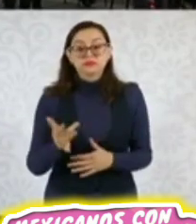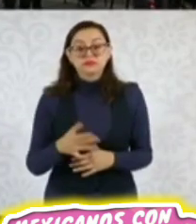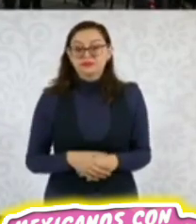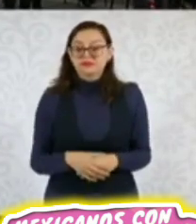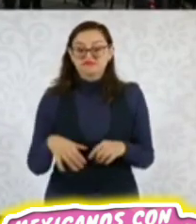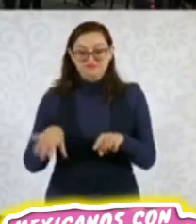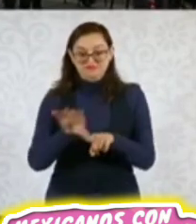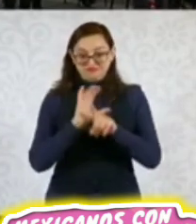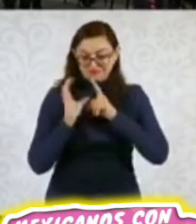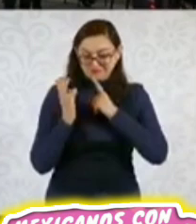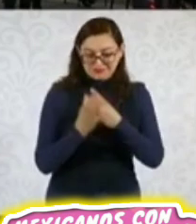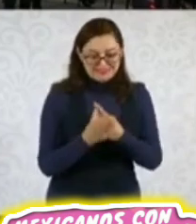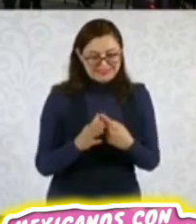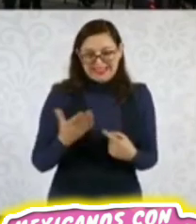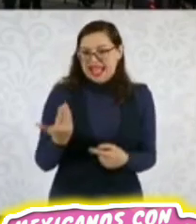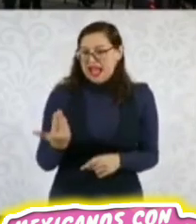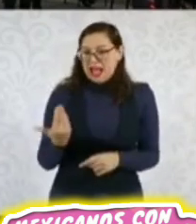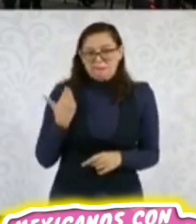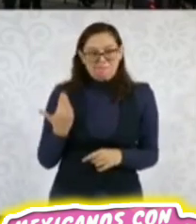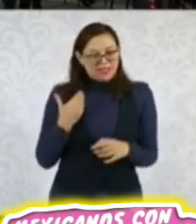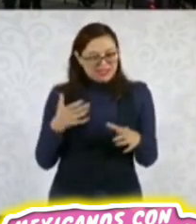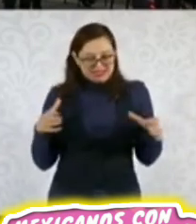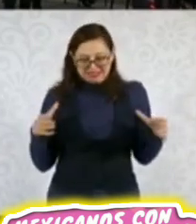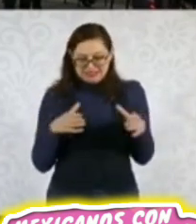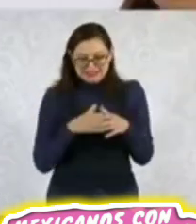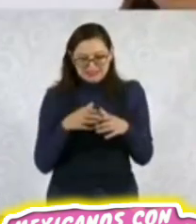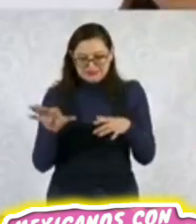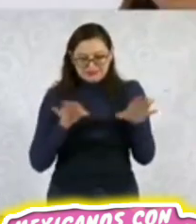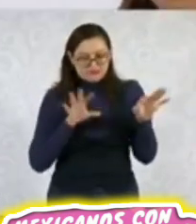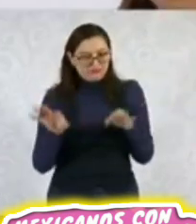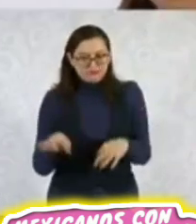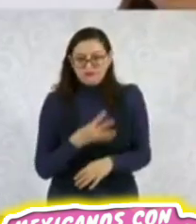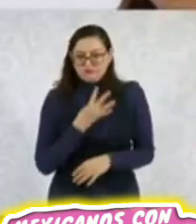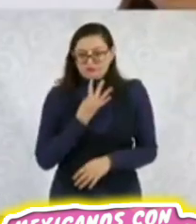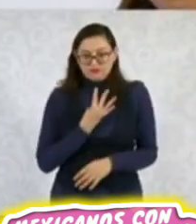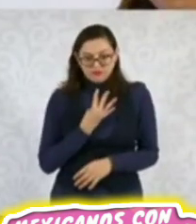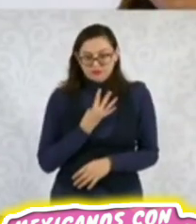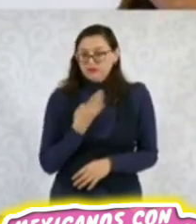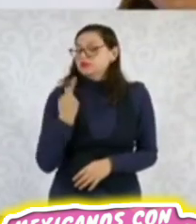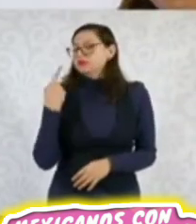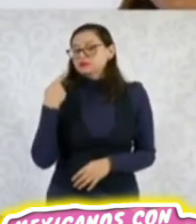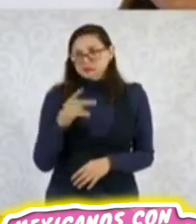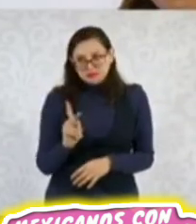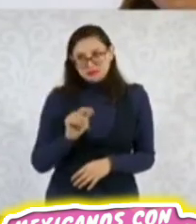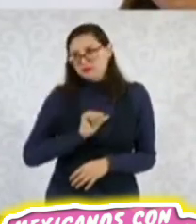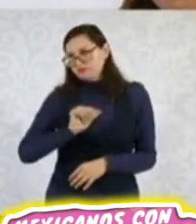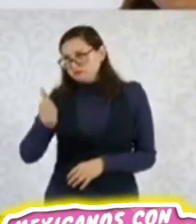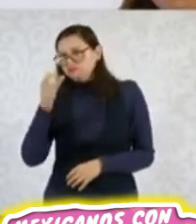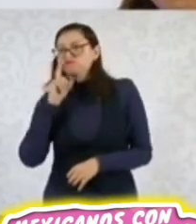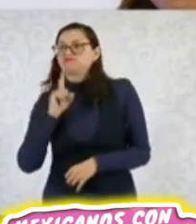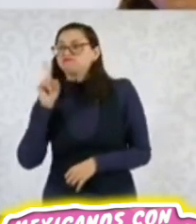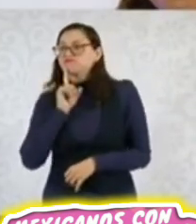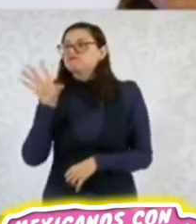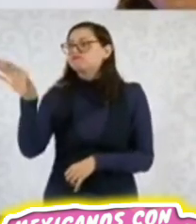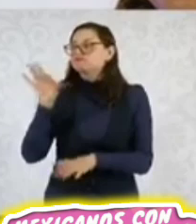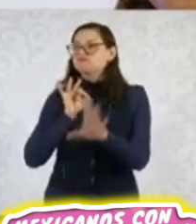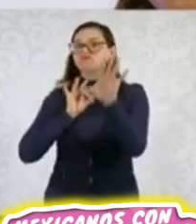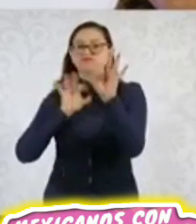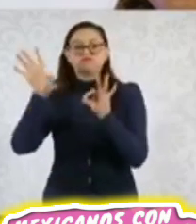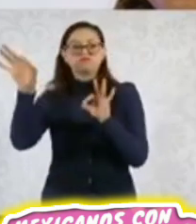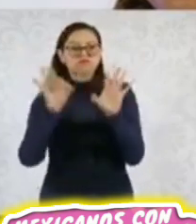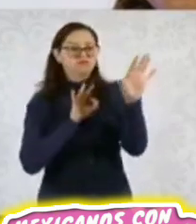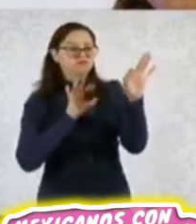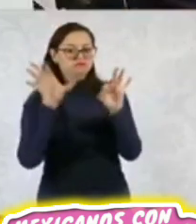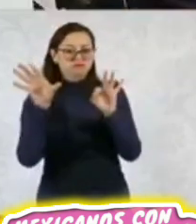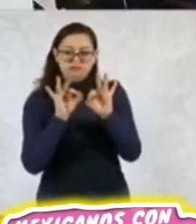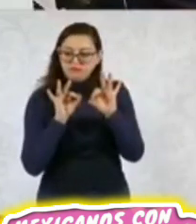acabamos de armar, ¿no? Entonces vamos a buscar la representación de mujeres diversas para que estén participando en la construcción de esta cartilla, que como